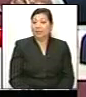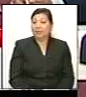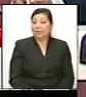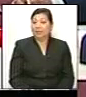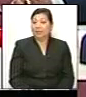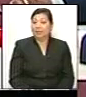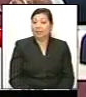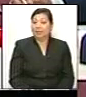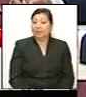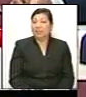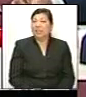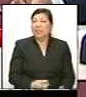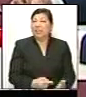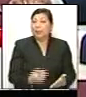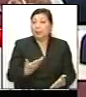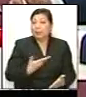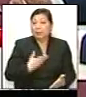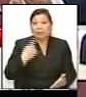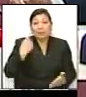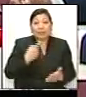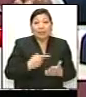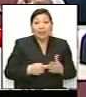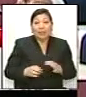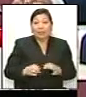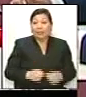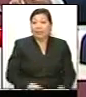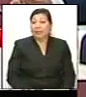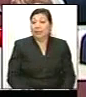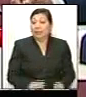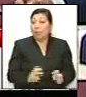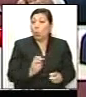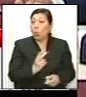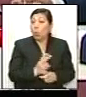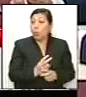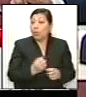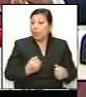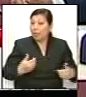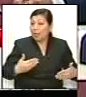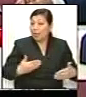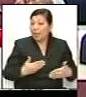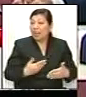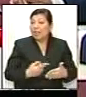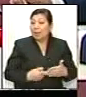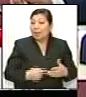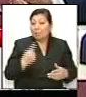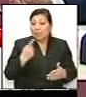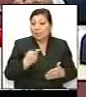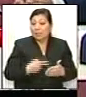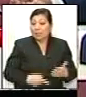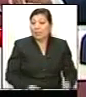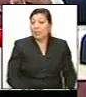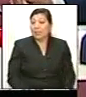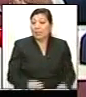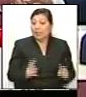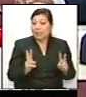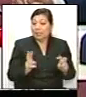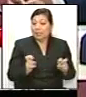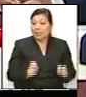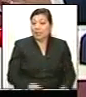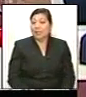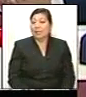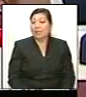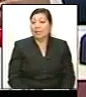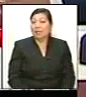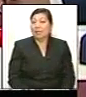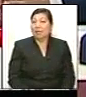Comunicaciones, a que nos diga qué es lo que piensa hacer respecto al tema de seguridad vial, qué piensa hacer respecto al tema de